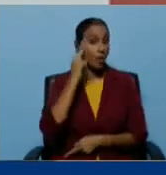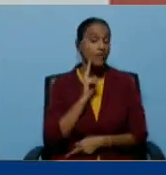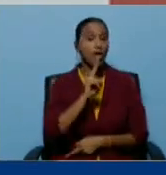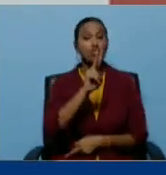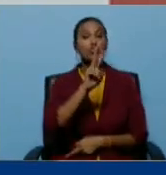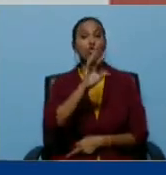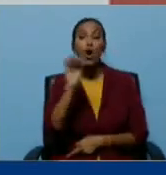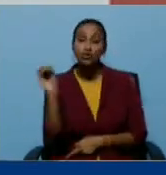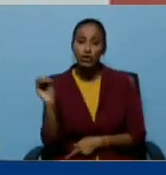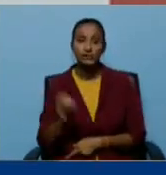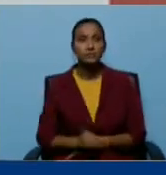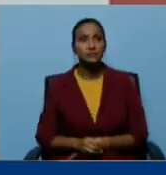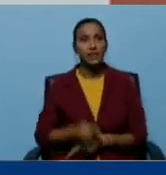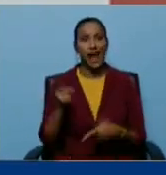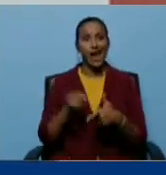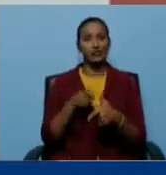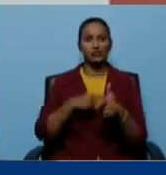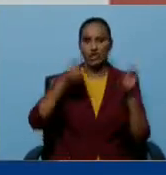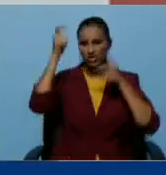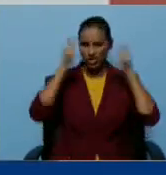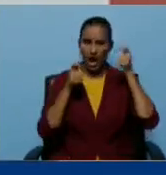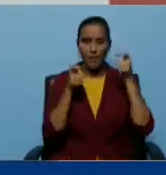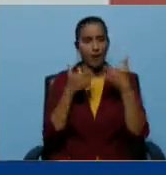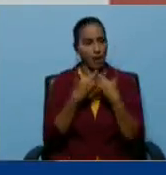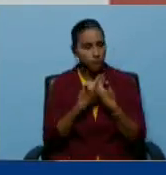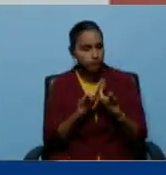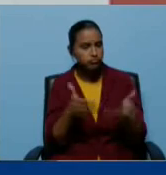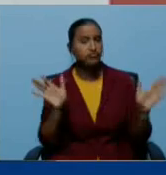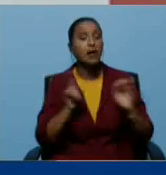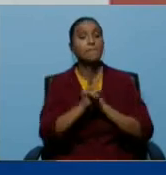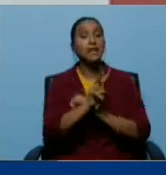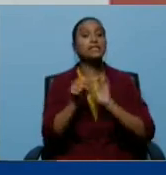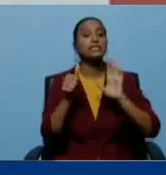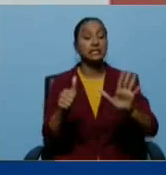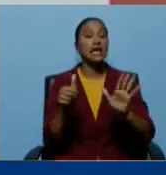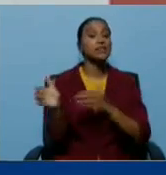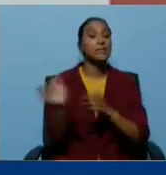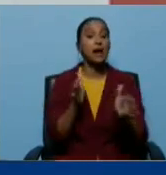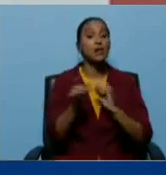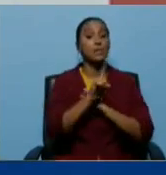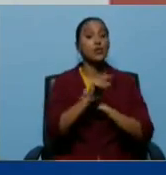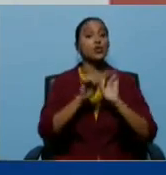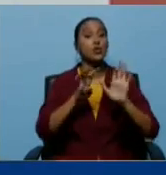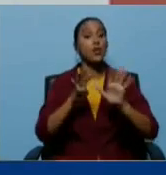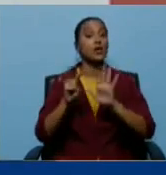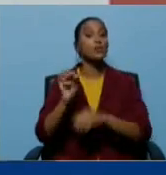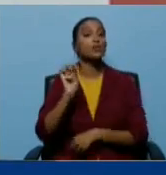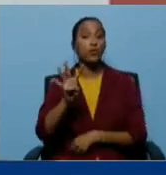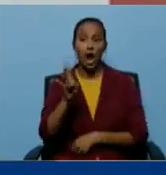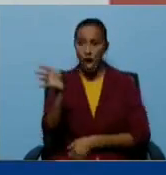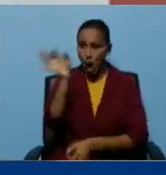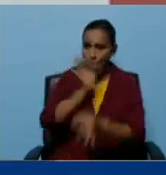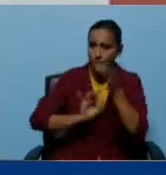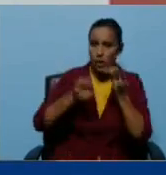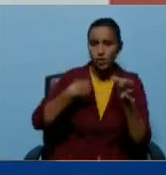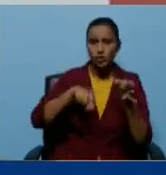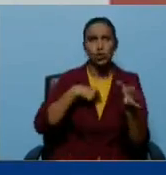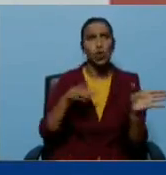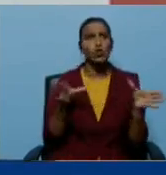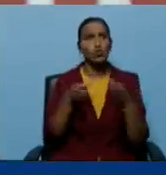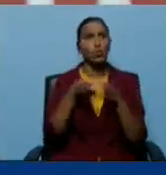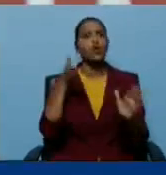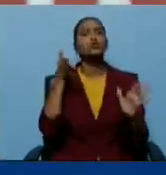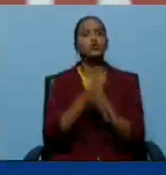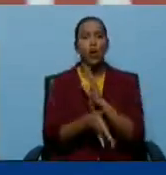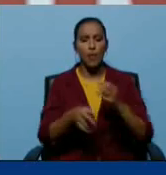que él salió a la calle en marzo, 26 de marzo del 94, y nos explicó. Los anillos concéntricos